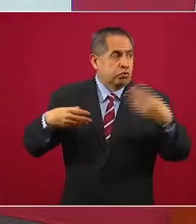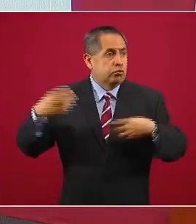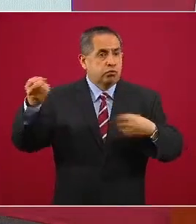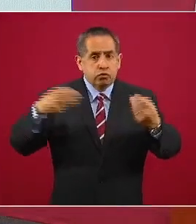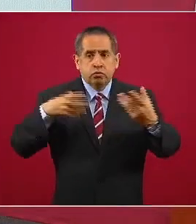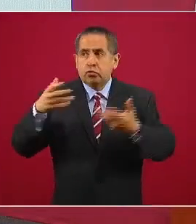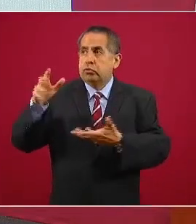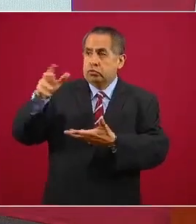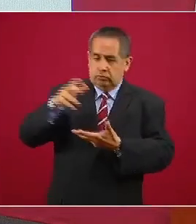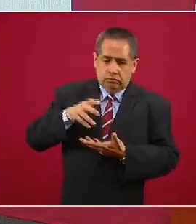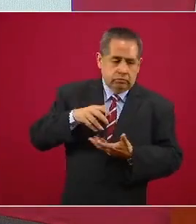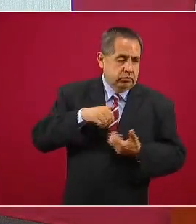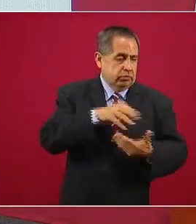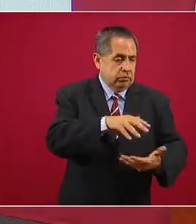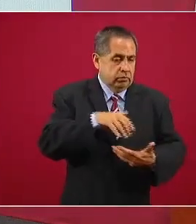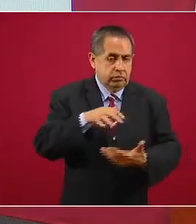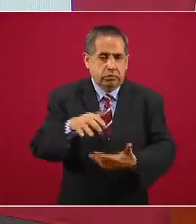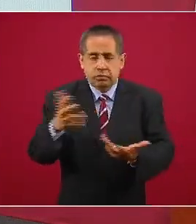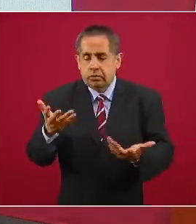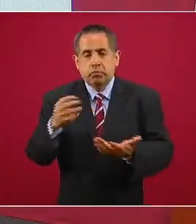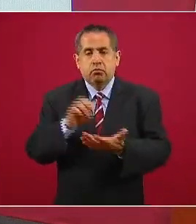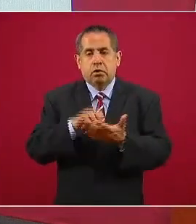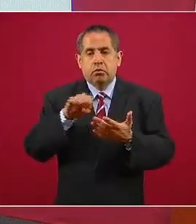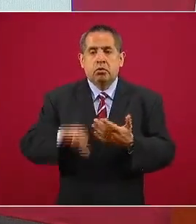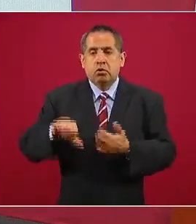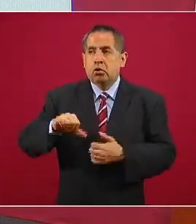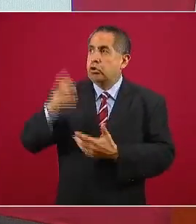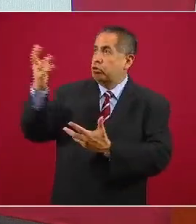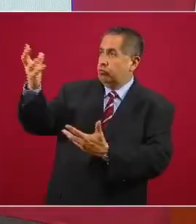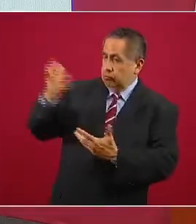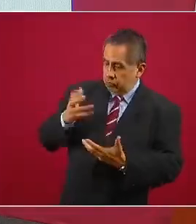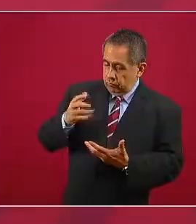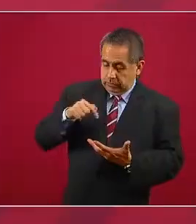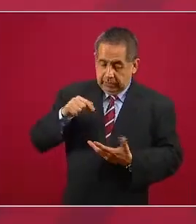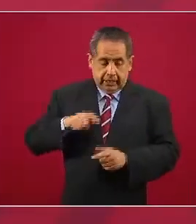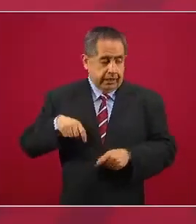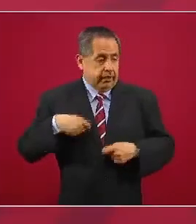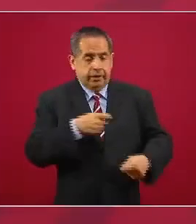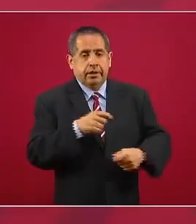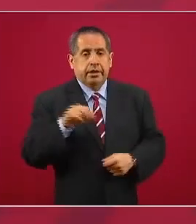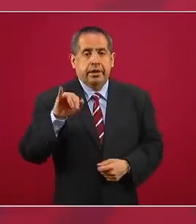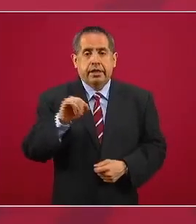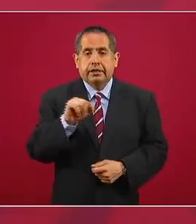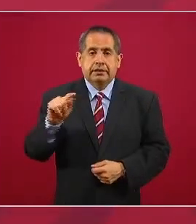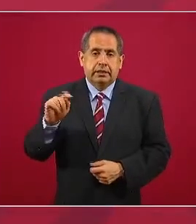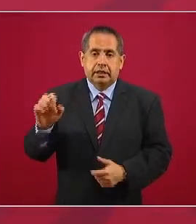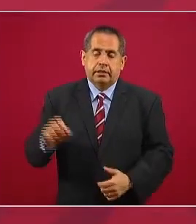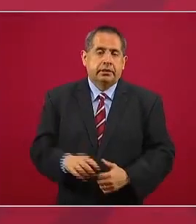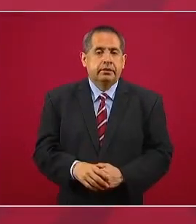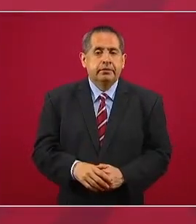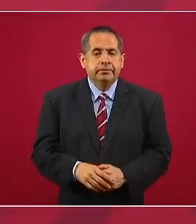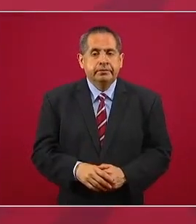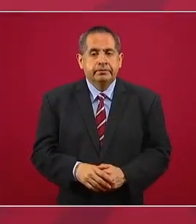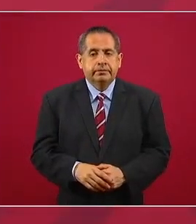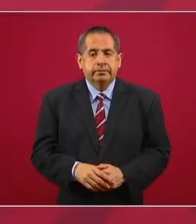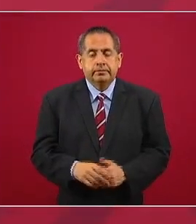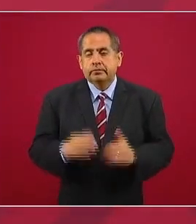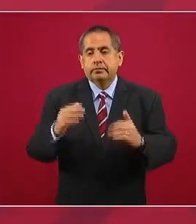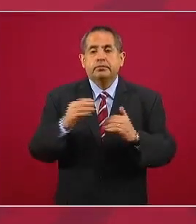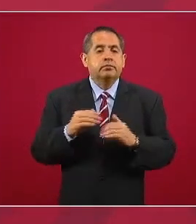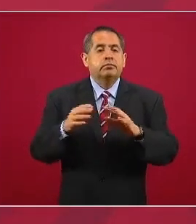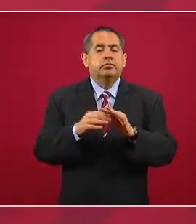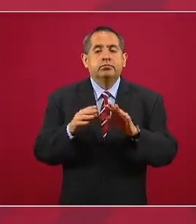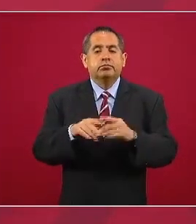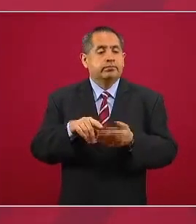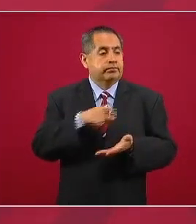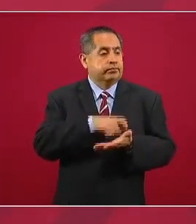tenido, como la de hoy, que, como dije, va al ISSSTE. La siguiente, por favor, es sobre adquisición de